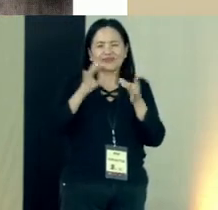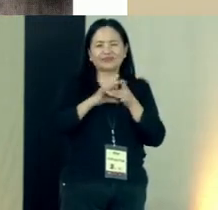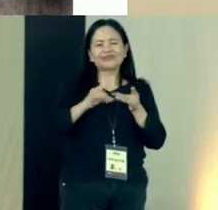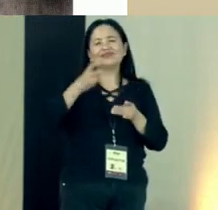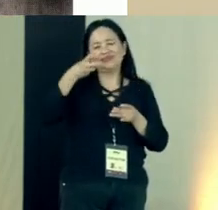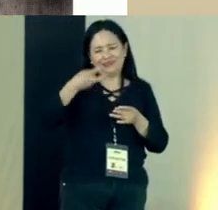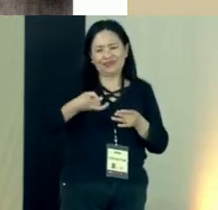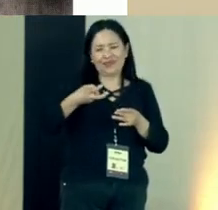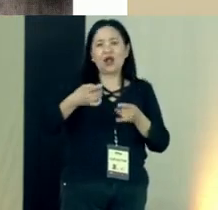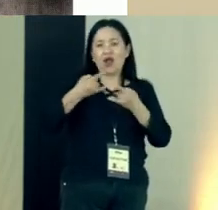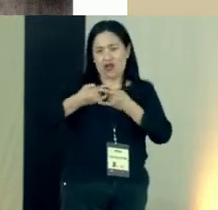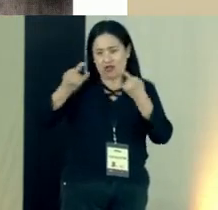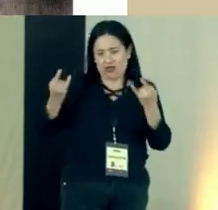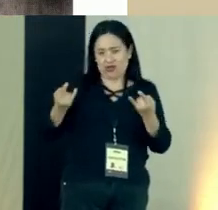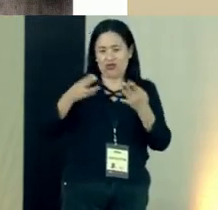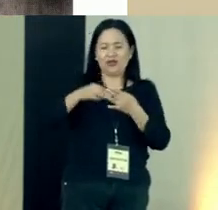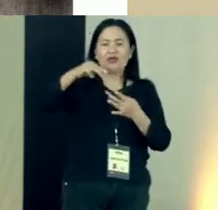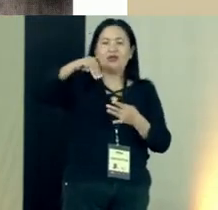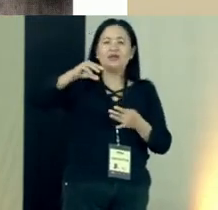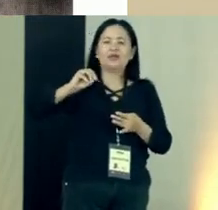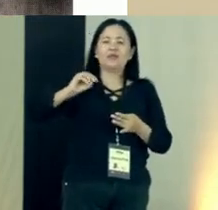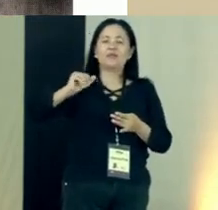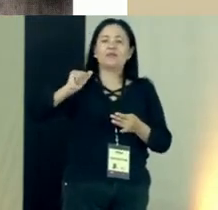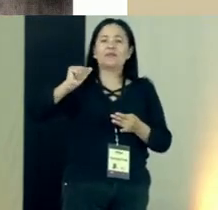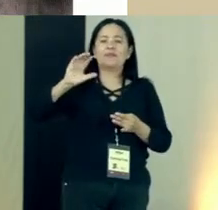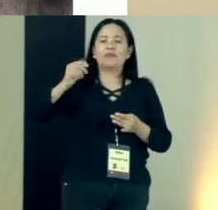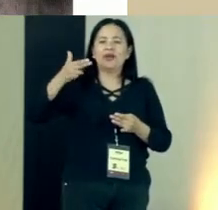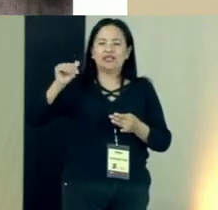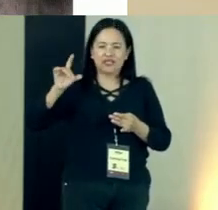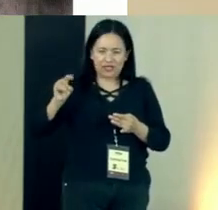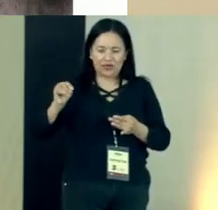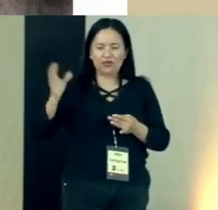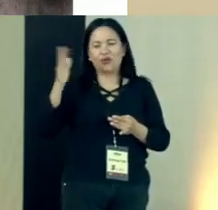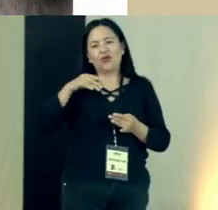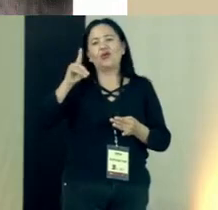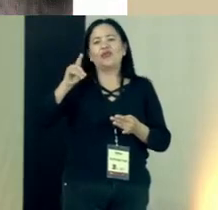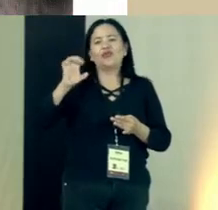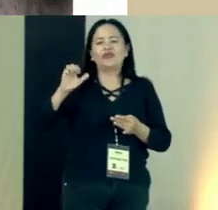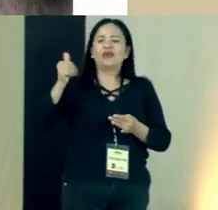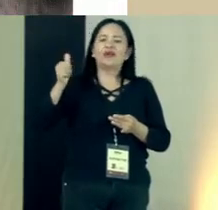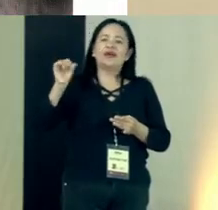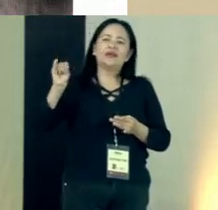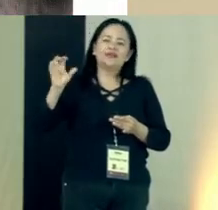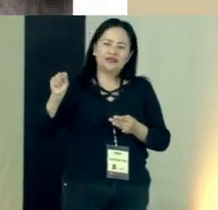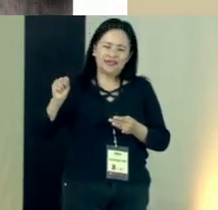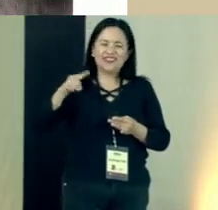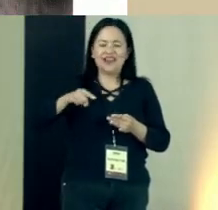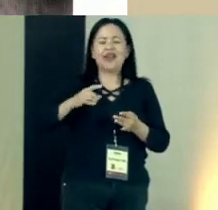retomara estos cuentos de Machado de Asís de la esclavitud, ¿no? Este autor que